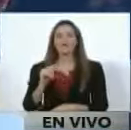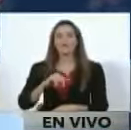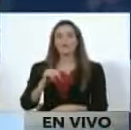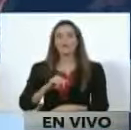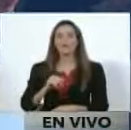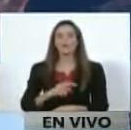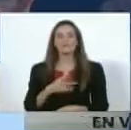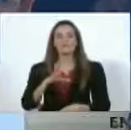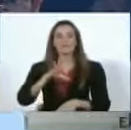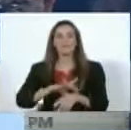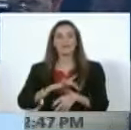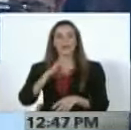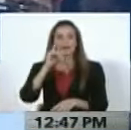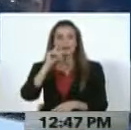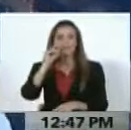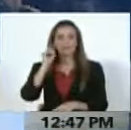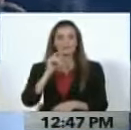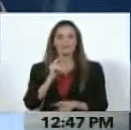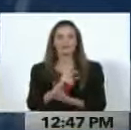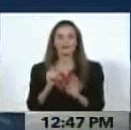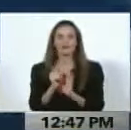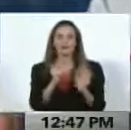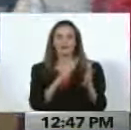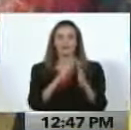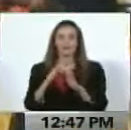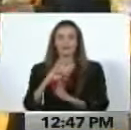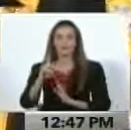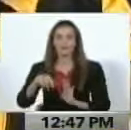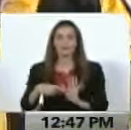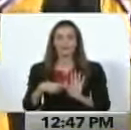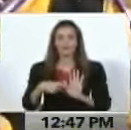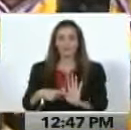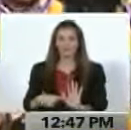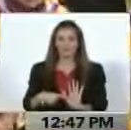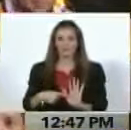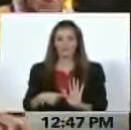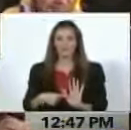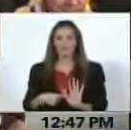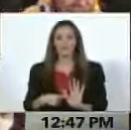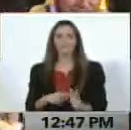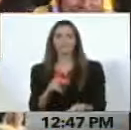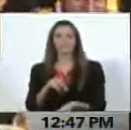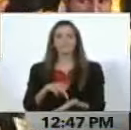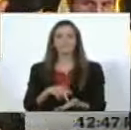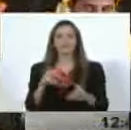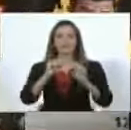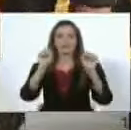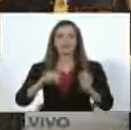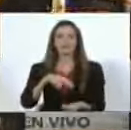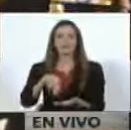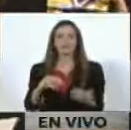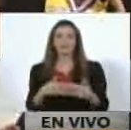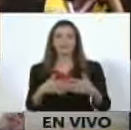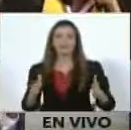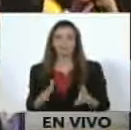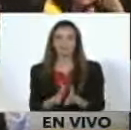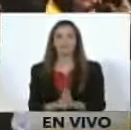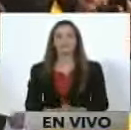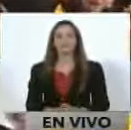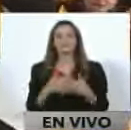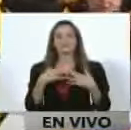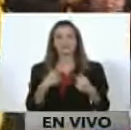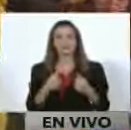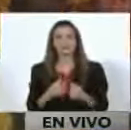son médicos integrales comunitarios y representantes activos de nuestro Sistema Nacional Público de